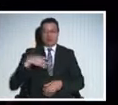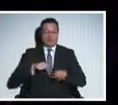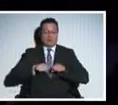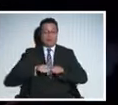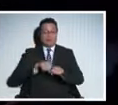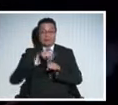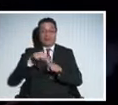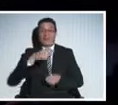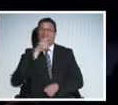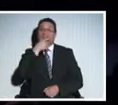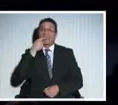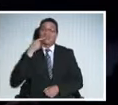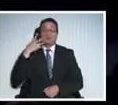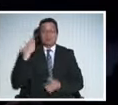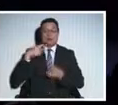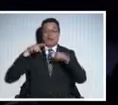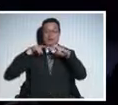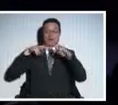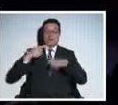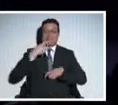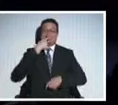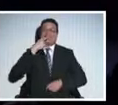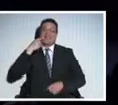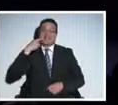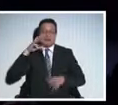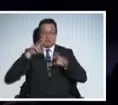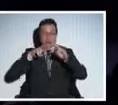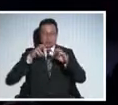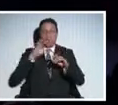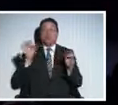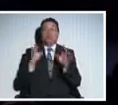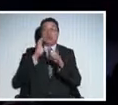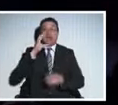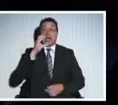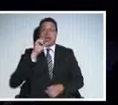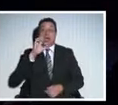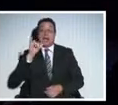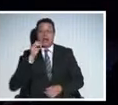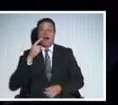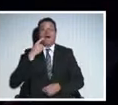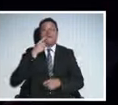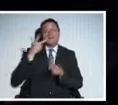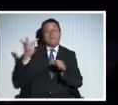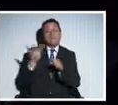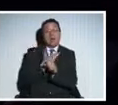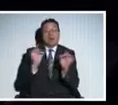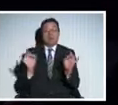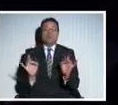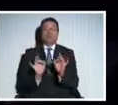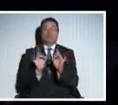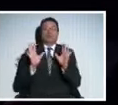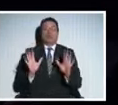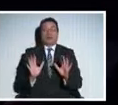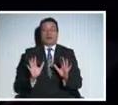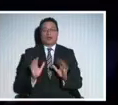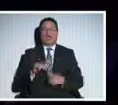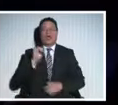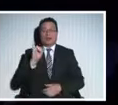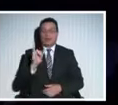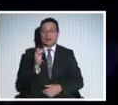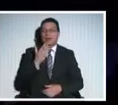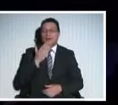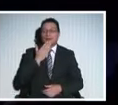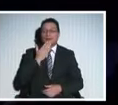dental porque me revisa los dientecitos, por si tengo caries o un diente malo, y también